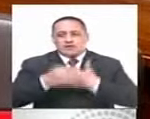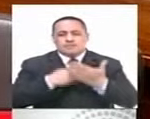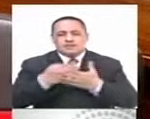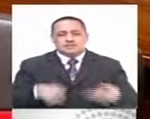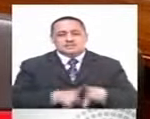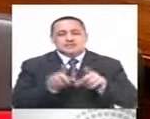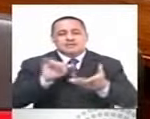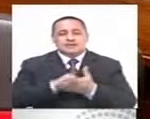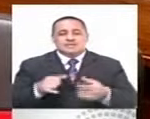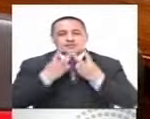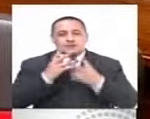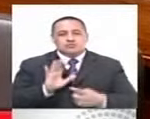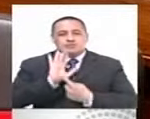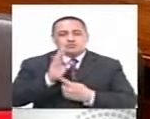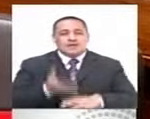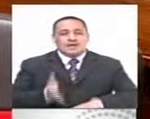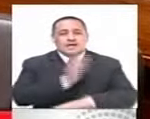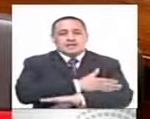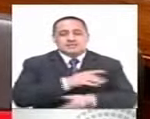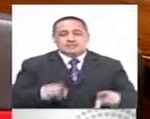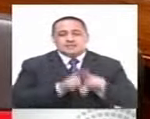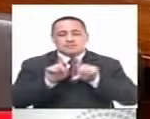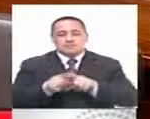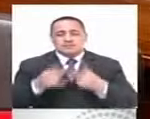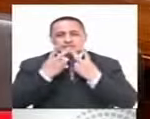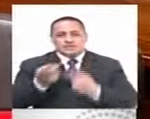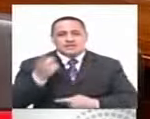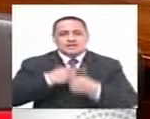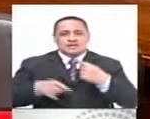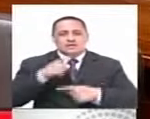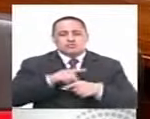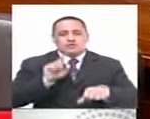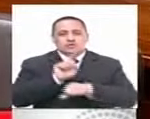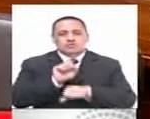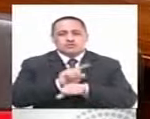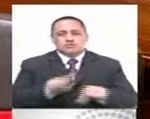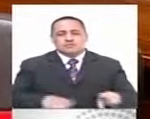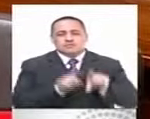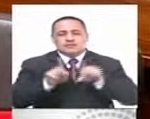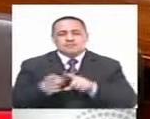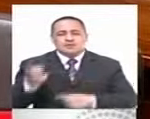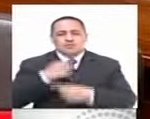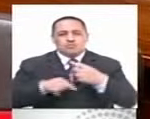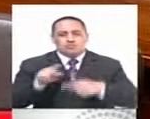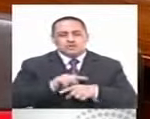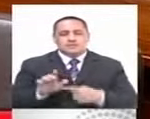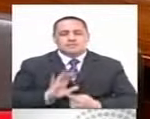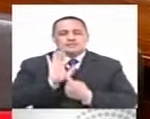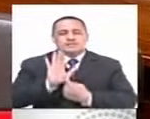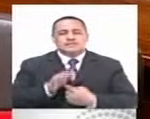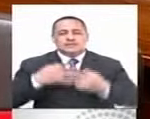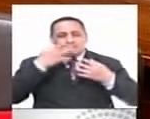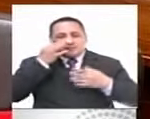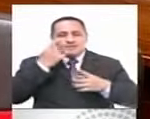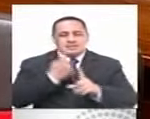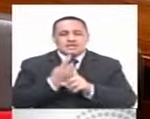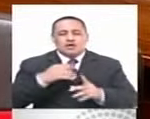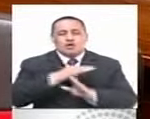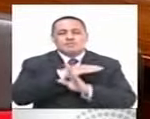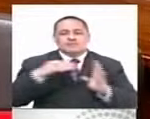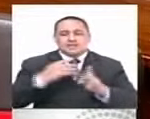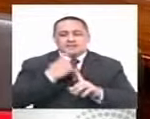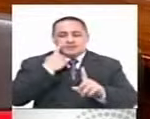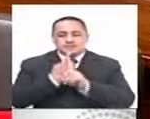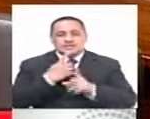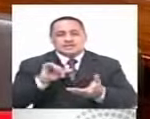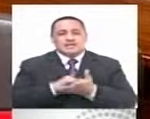respecto a la presentación anterior, y uno de ellos es el retorno a la educación, retorno a la presencialidad o a la semipresencialidad, que es lo